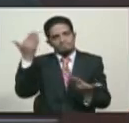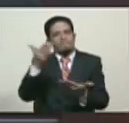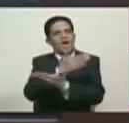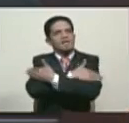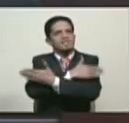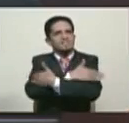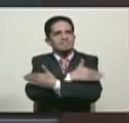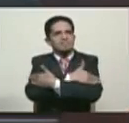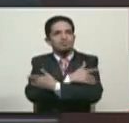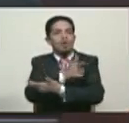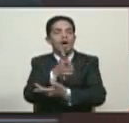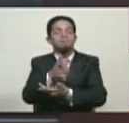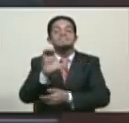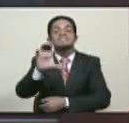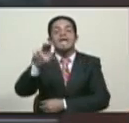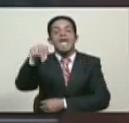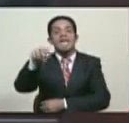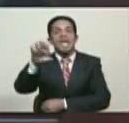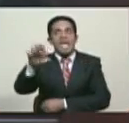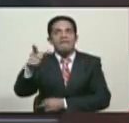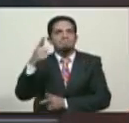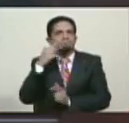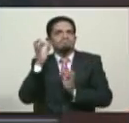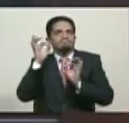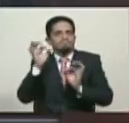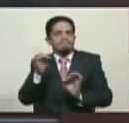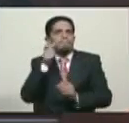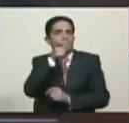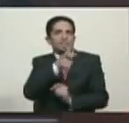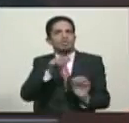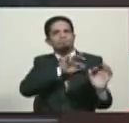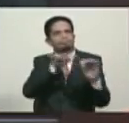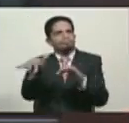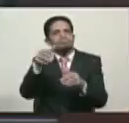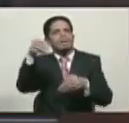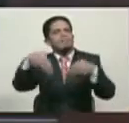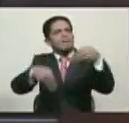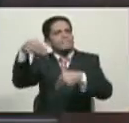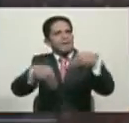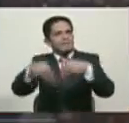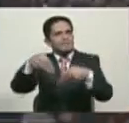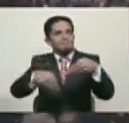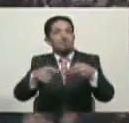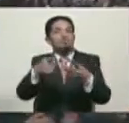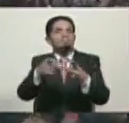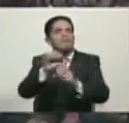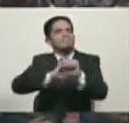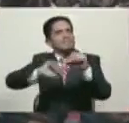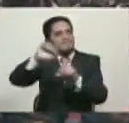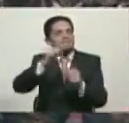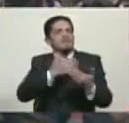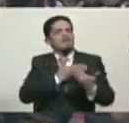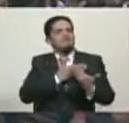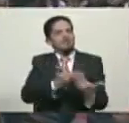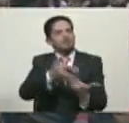por su permanente garantía de participación y defensa de la voluntad democrática del pueblo venezolano.